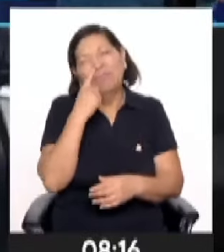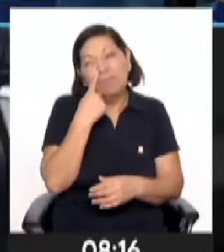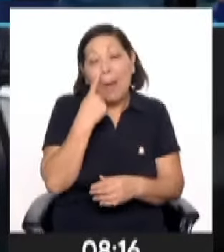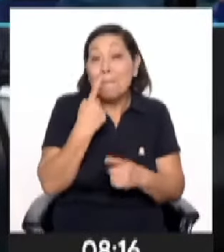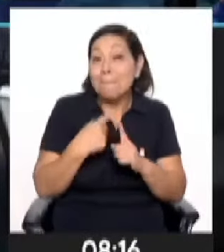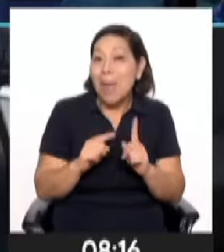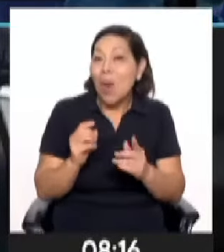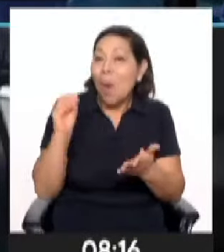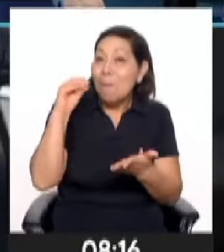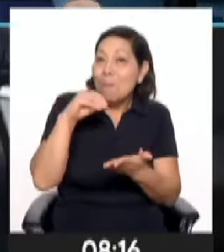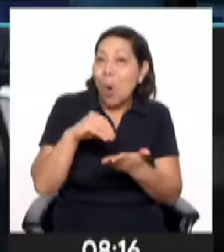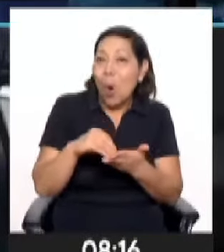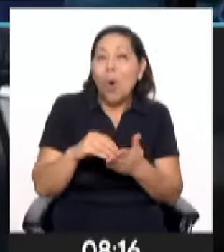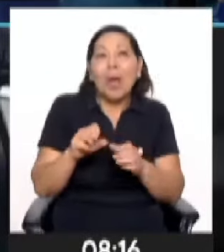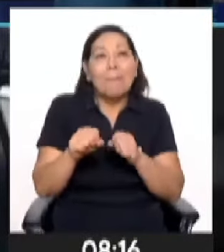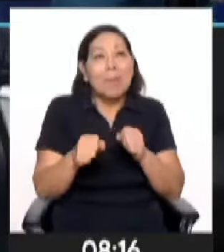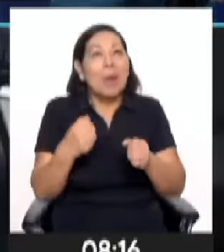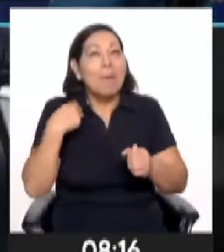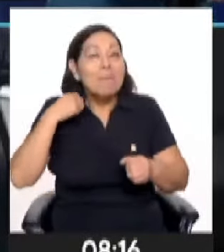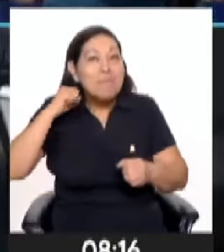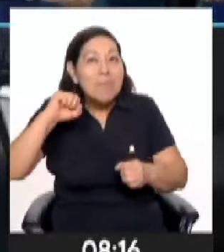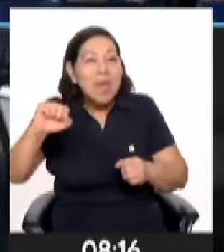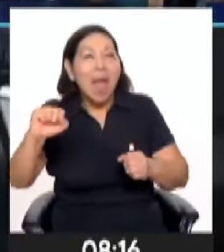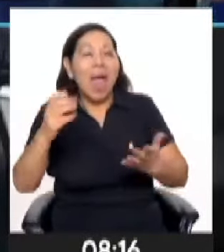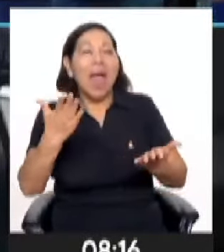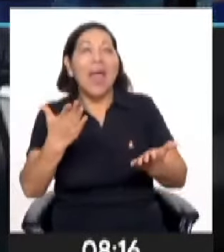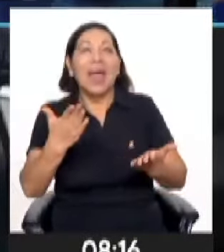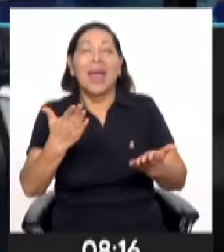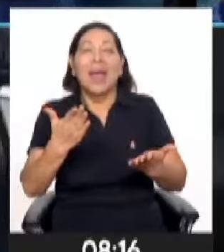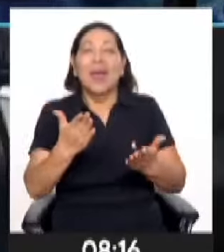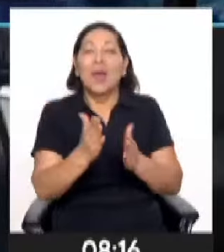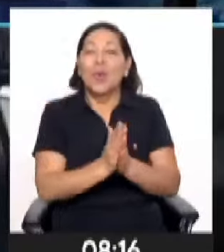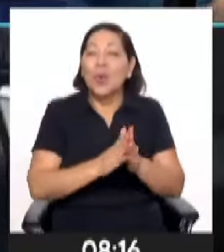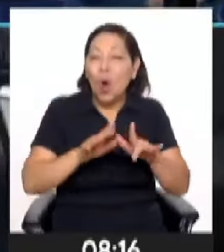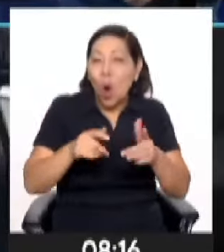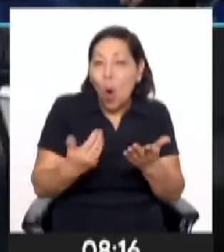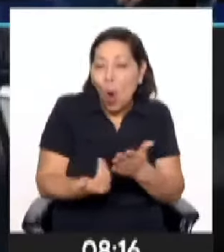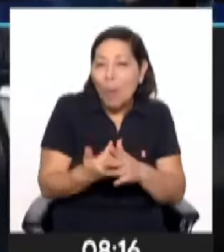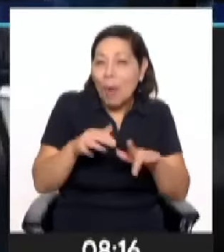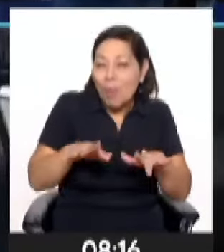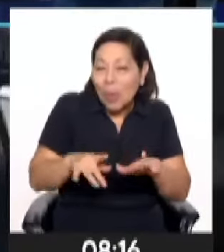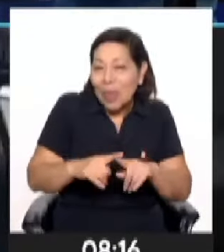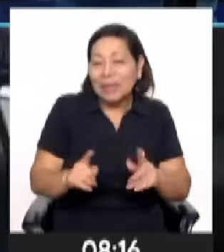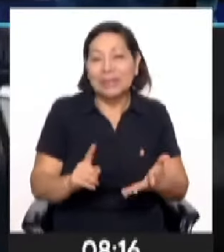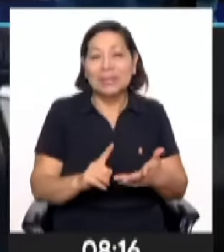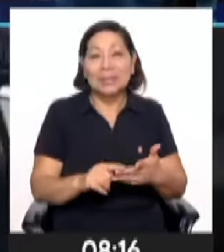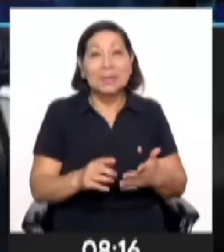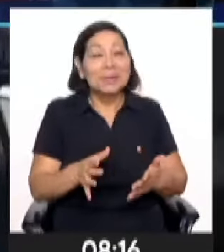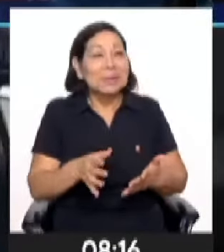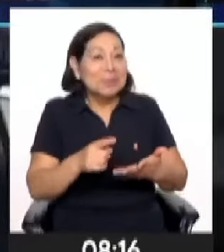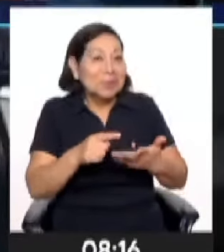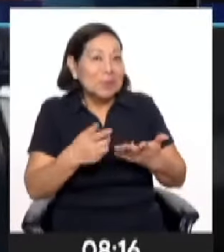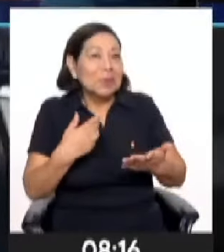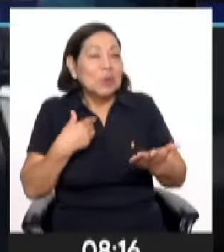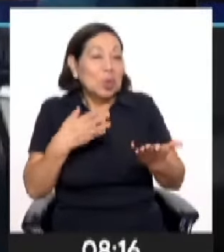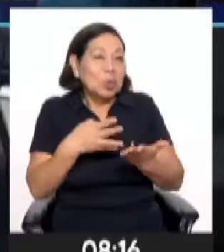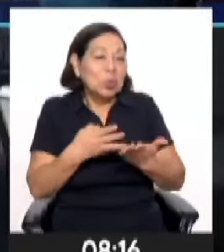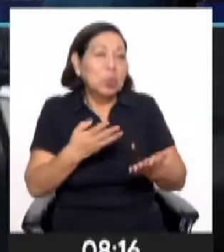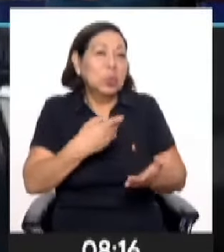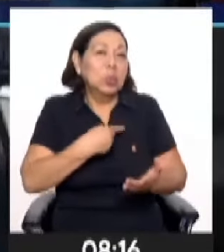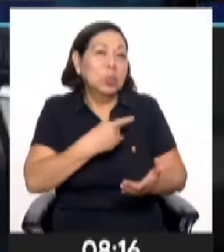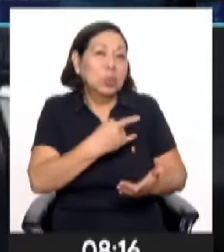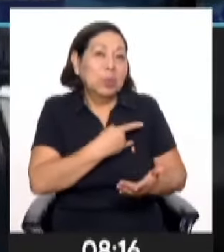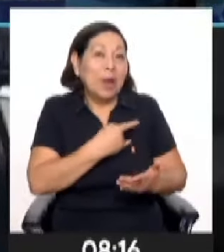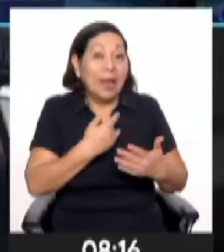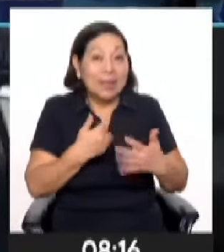Pero si yo le pongo un nombre en mi bicicleta, mi viaje de fiestas patrias, mi computadora nueva, no sé, mis estudios